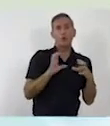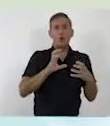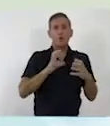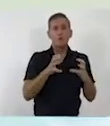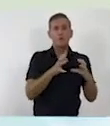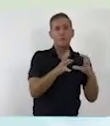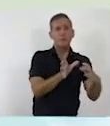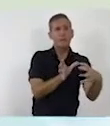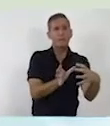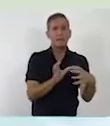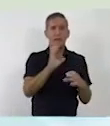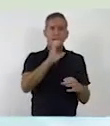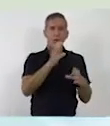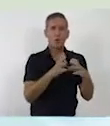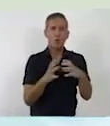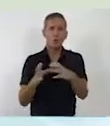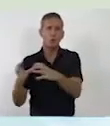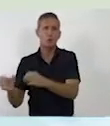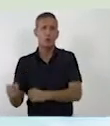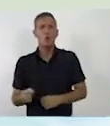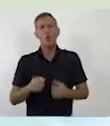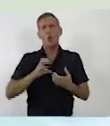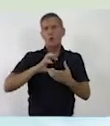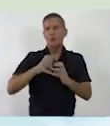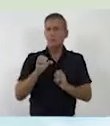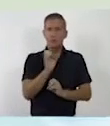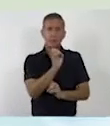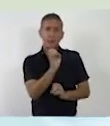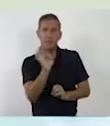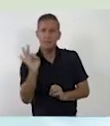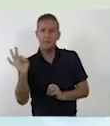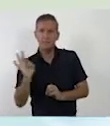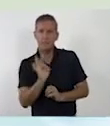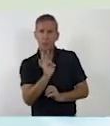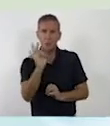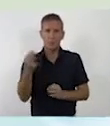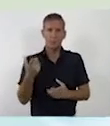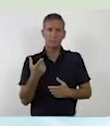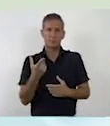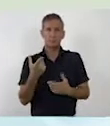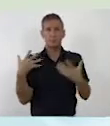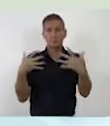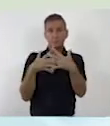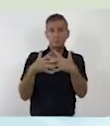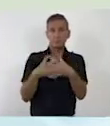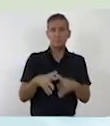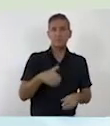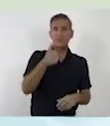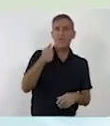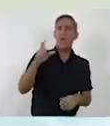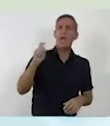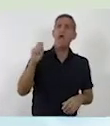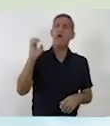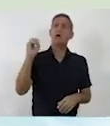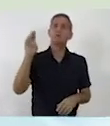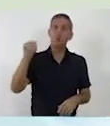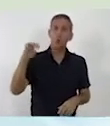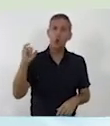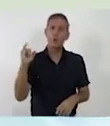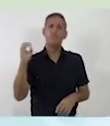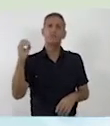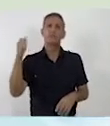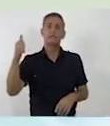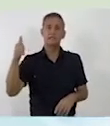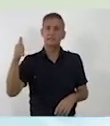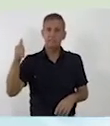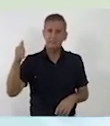o compuestas, sino también en el tipo de partículas. Acuérdense que el tipo de partículas se refería a atómicas, moleculares o